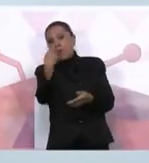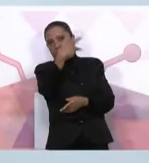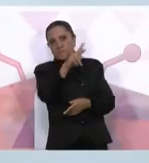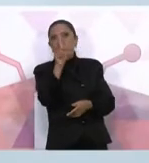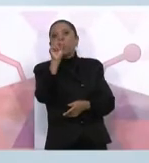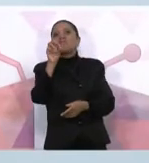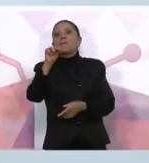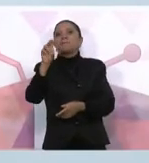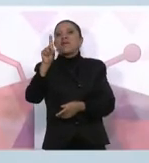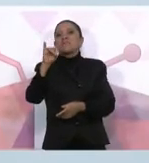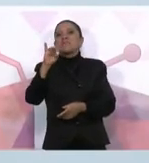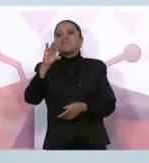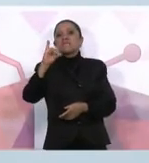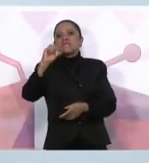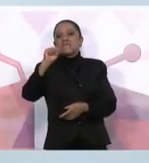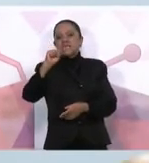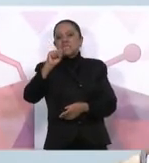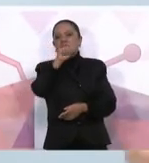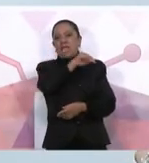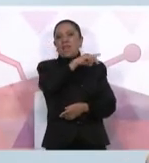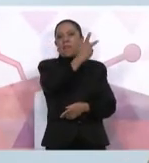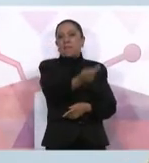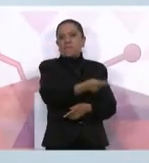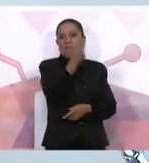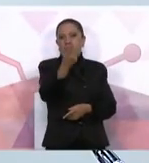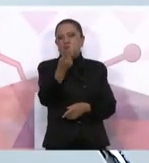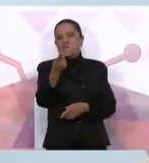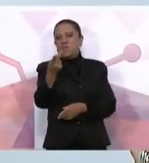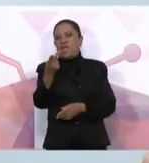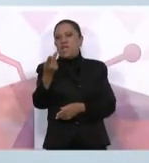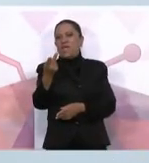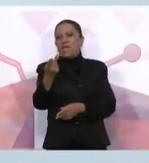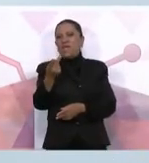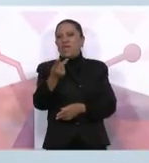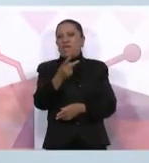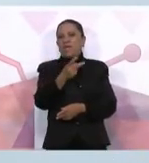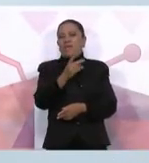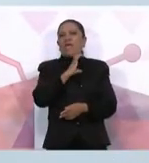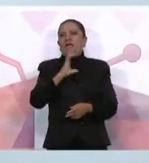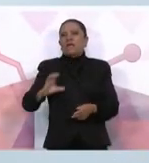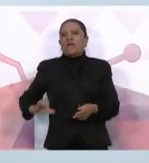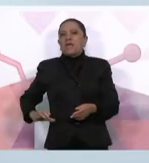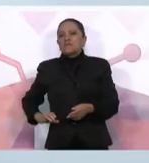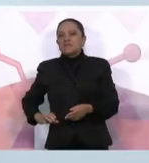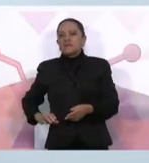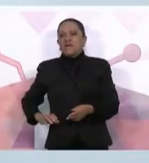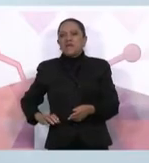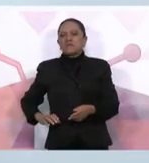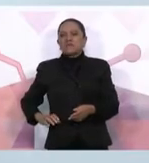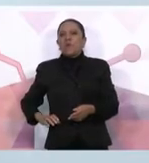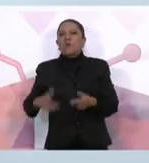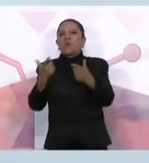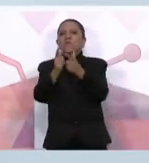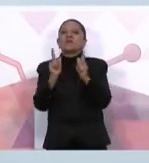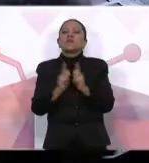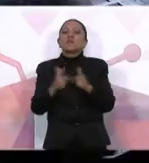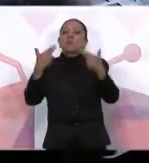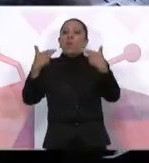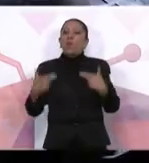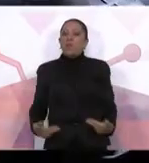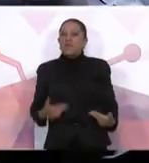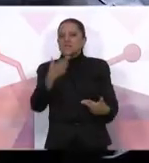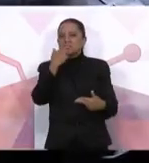pregunta le formula una pregunta hasta por 30 segundos al candidato del partido humanista mario rojas adelante